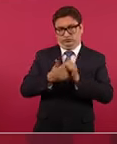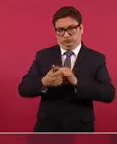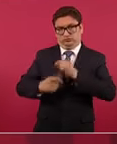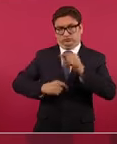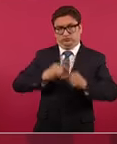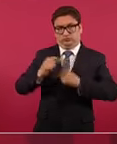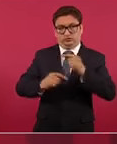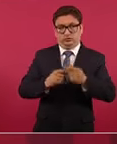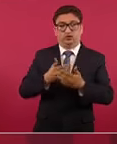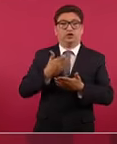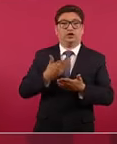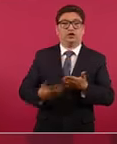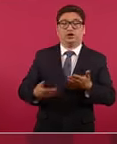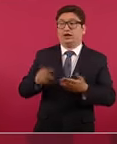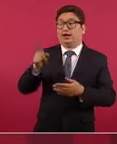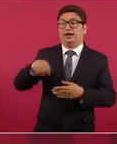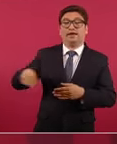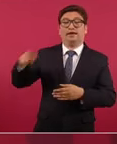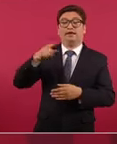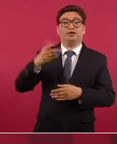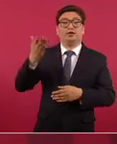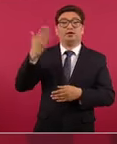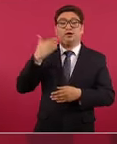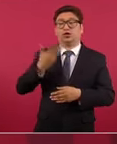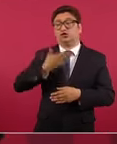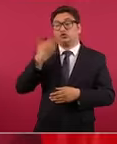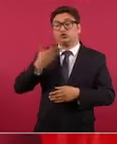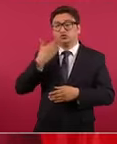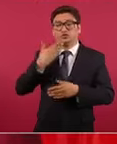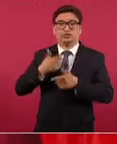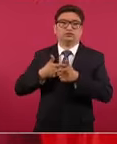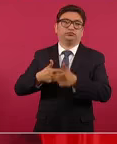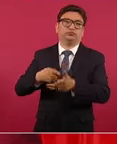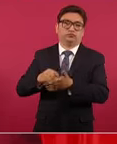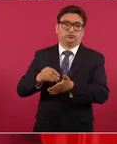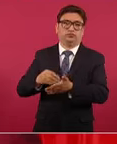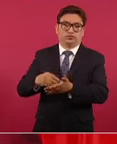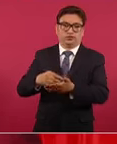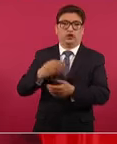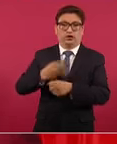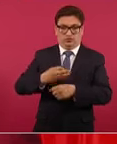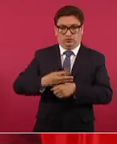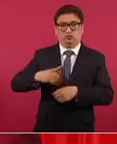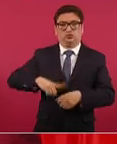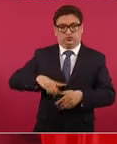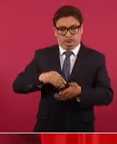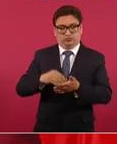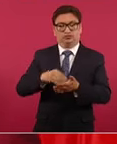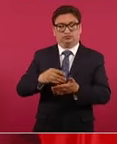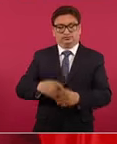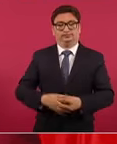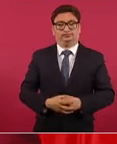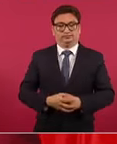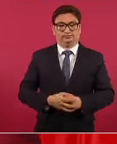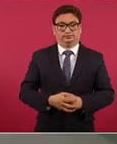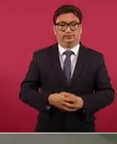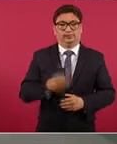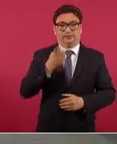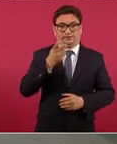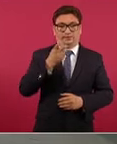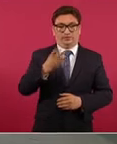polvos de aquellos lodos en nuestro gobierno de hecho esta